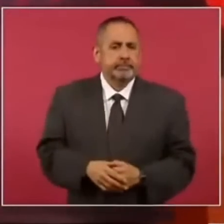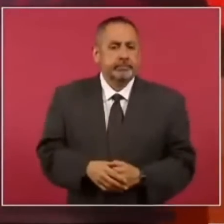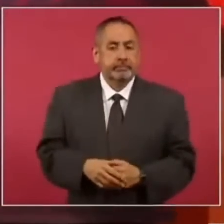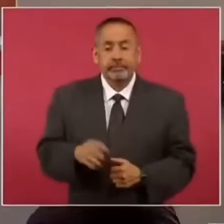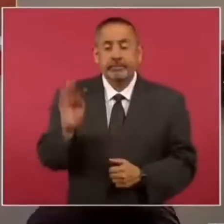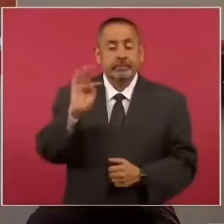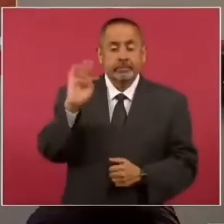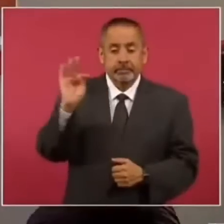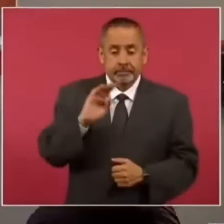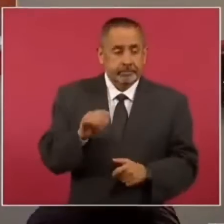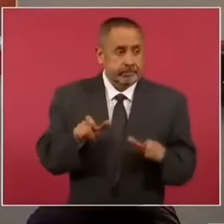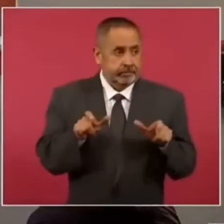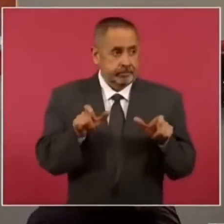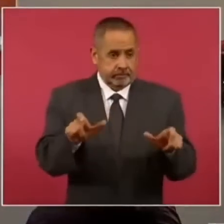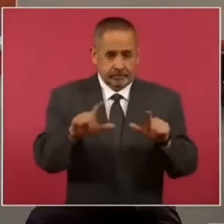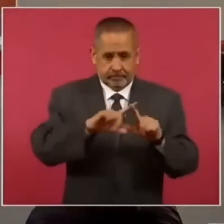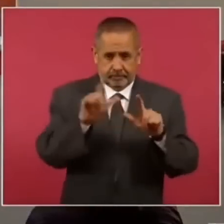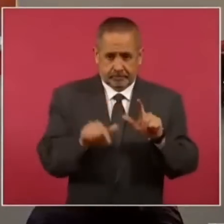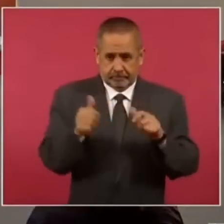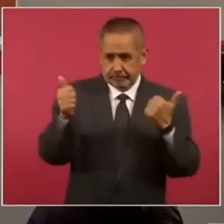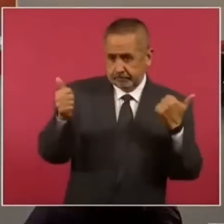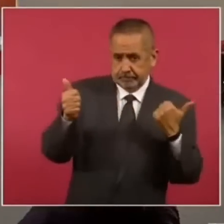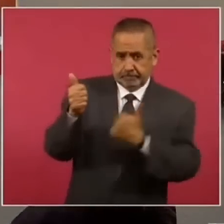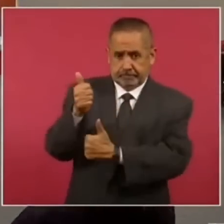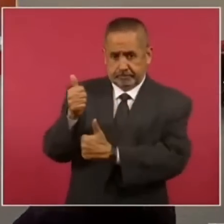Guardia de la Defensa,